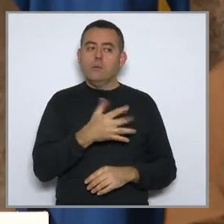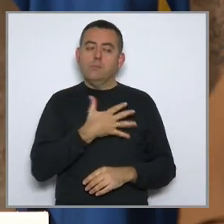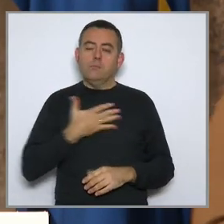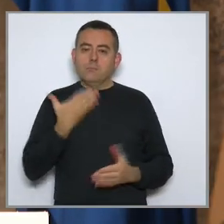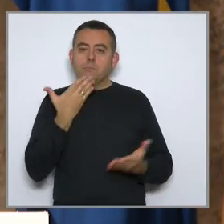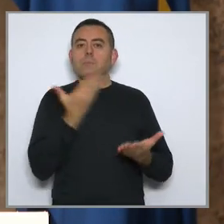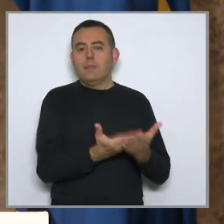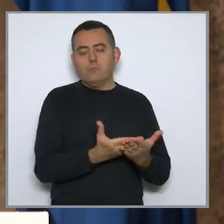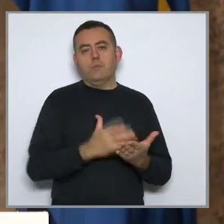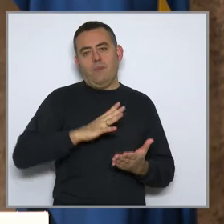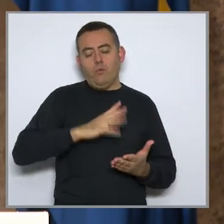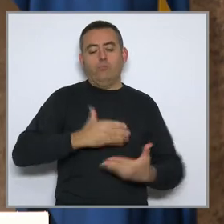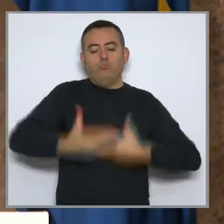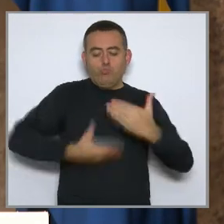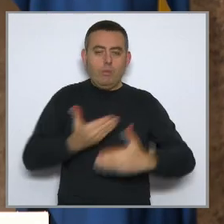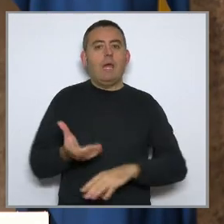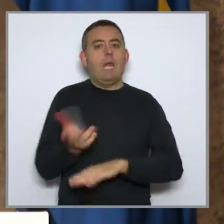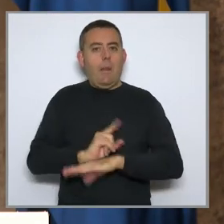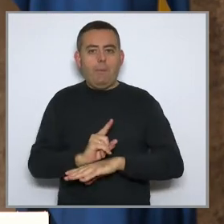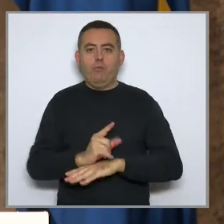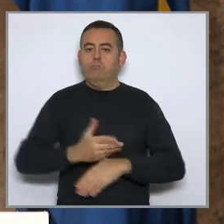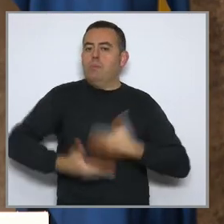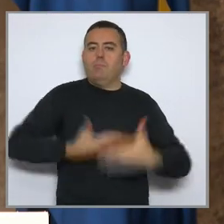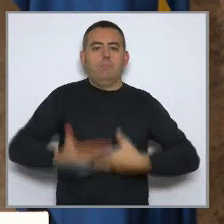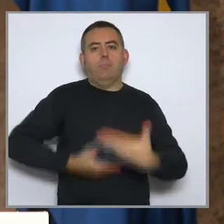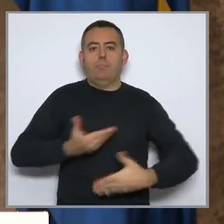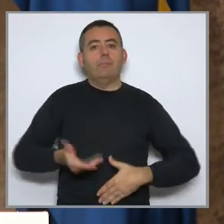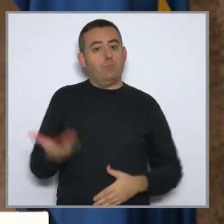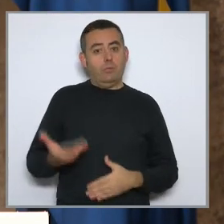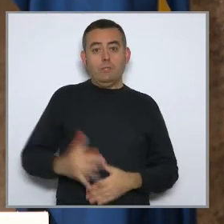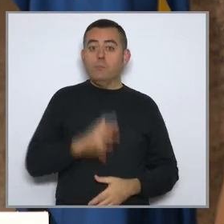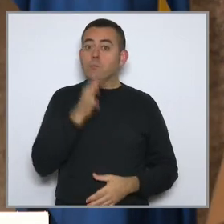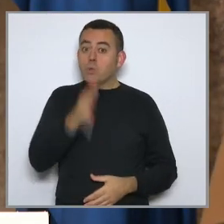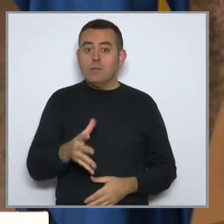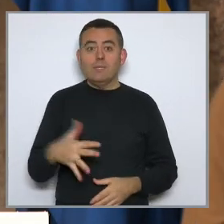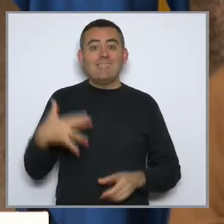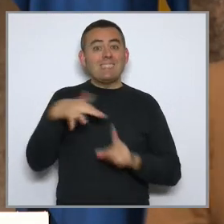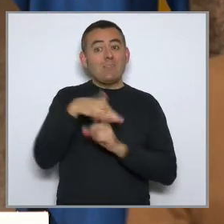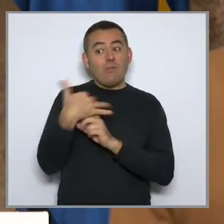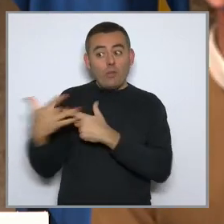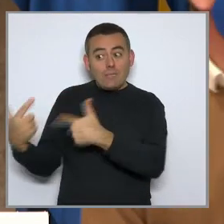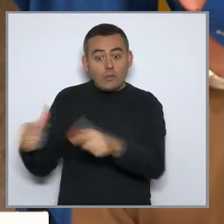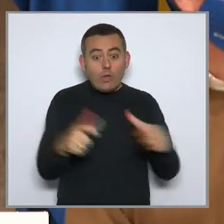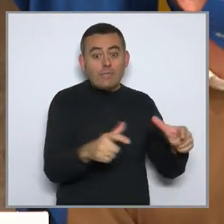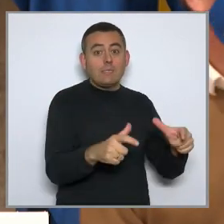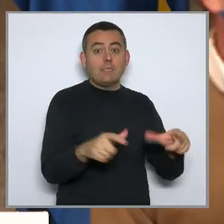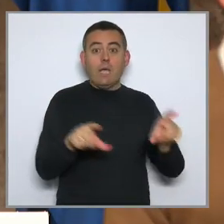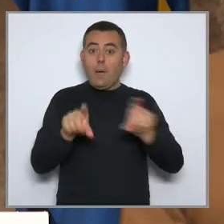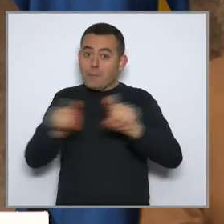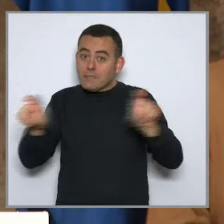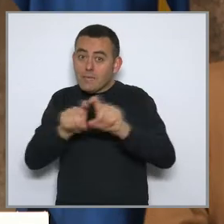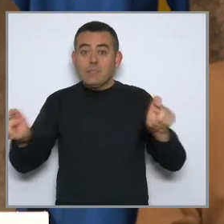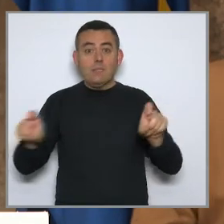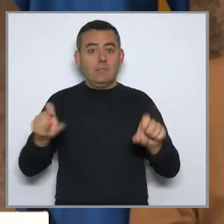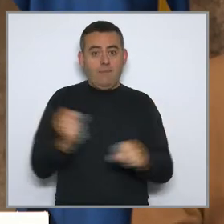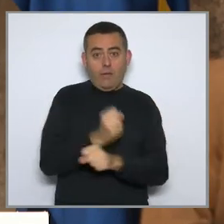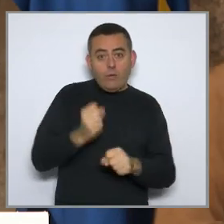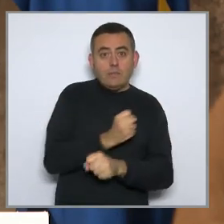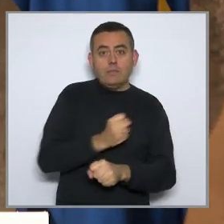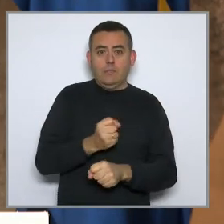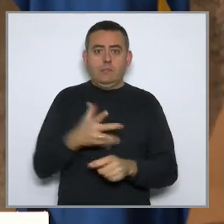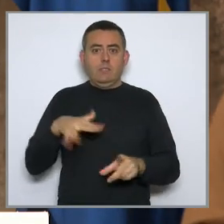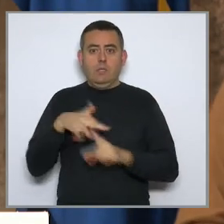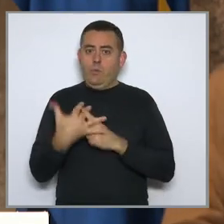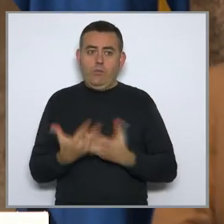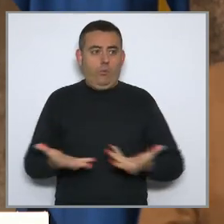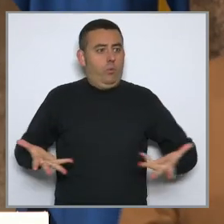luego, que sean lo más rápidos posibles, dada la situación que tienen los sectores, las empresas y los trabajadores, y lo que debemos